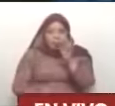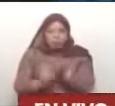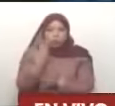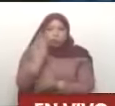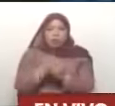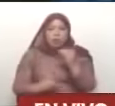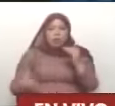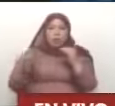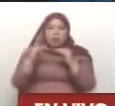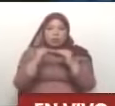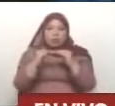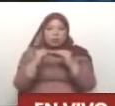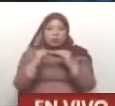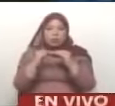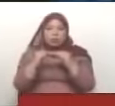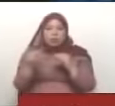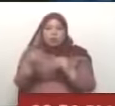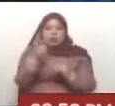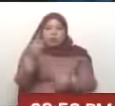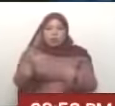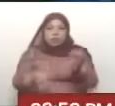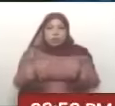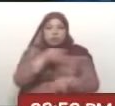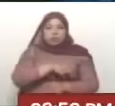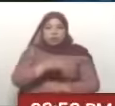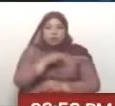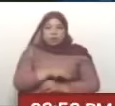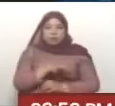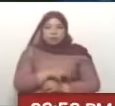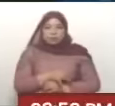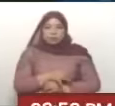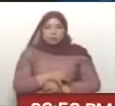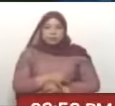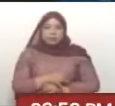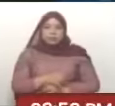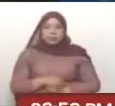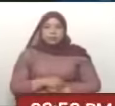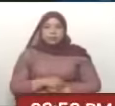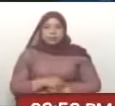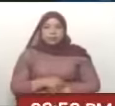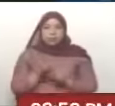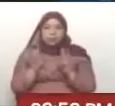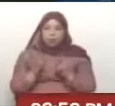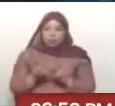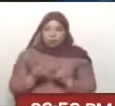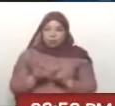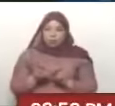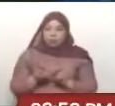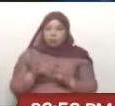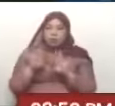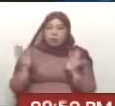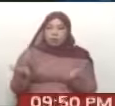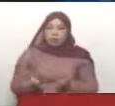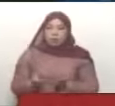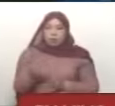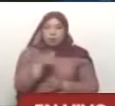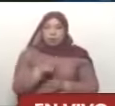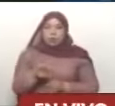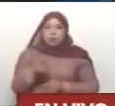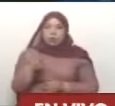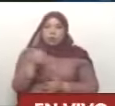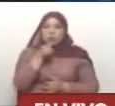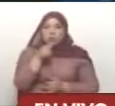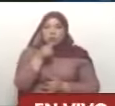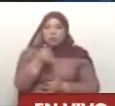de la igualdad y la justicia social. Porque además, hay que decirlo, no es algo nuevo. Mientras el mundo puede ser que esté buscando una